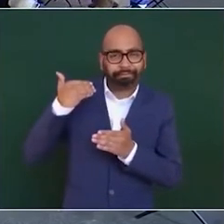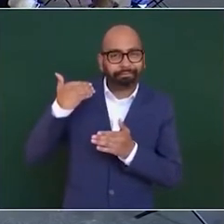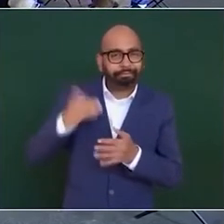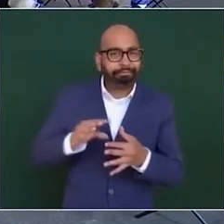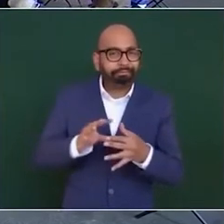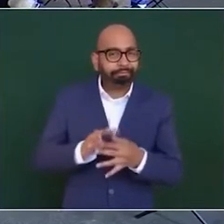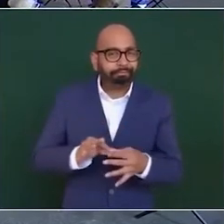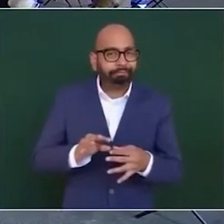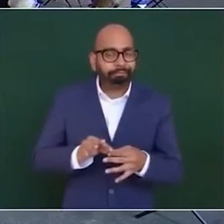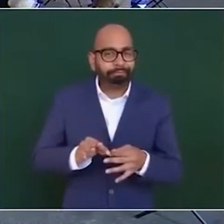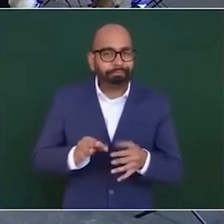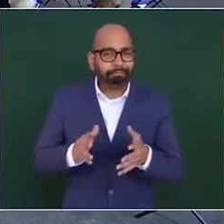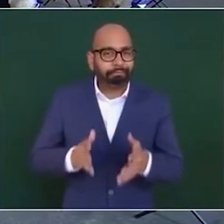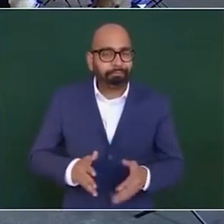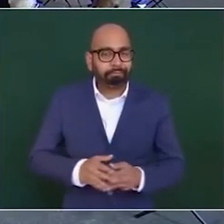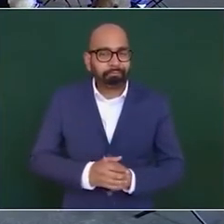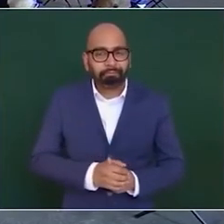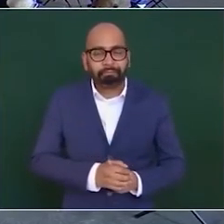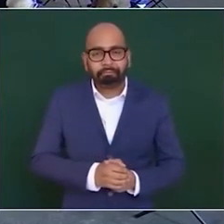que era tan